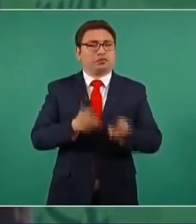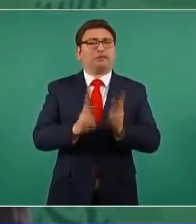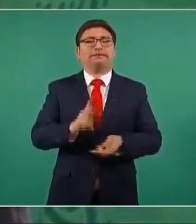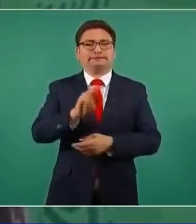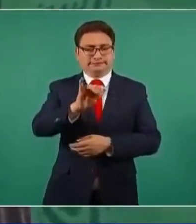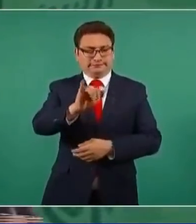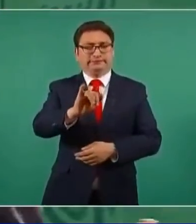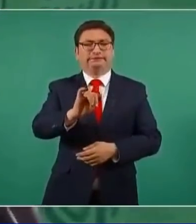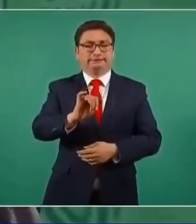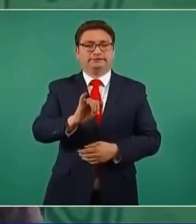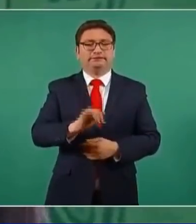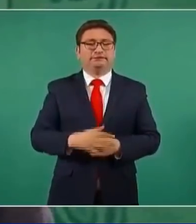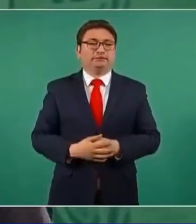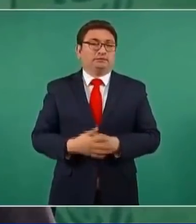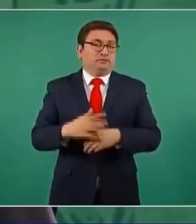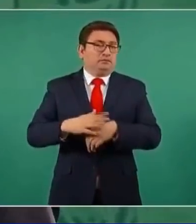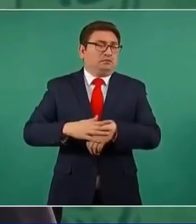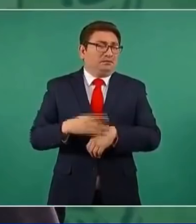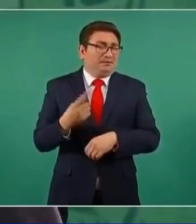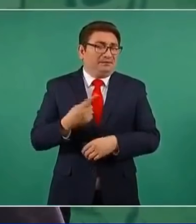porque